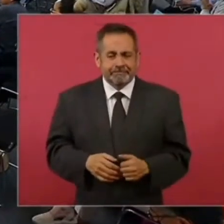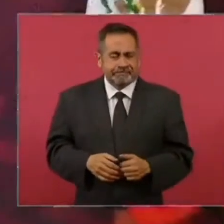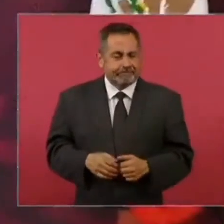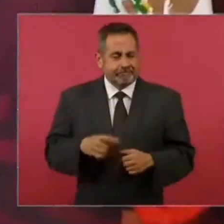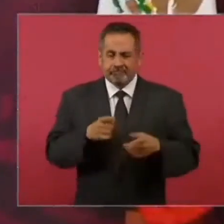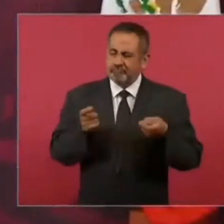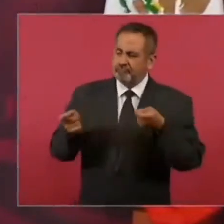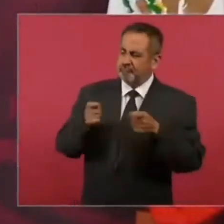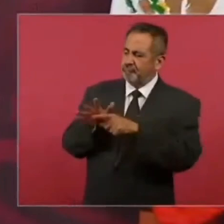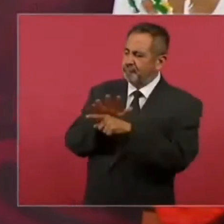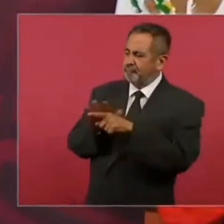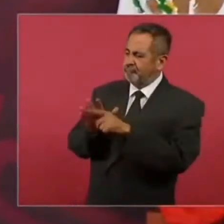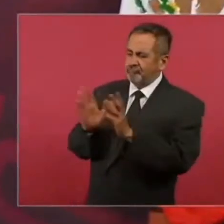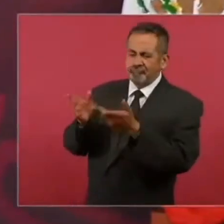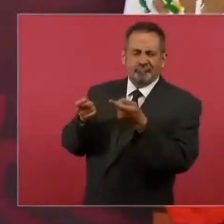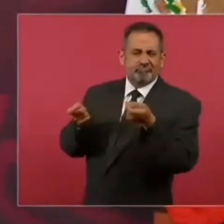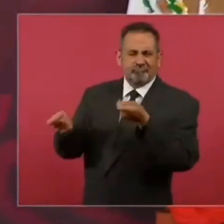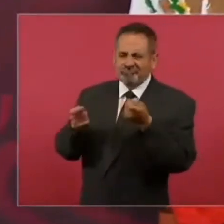han manipulado.